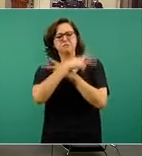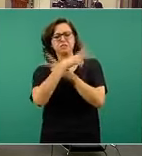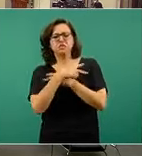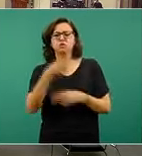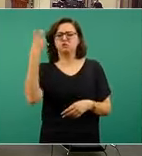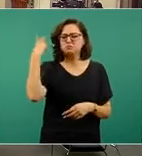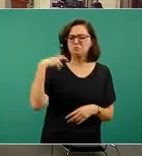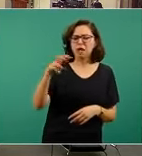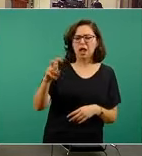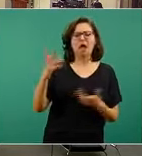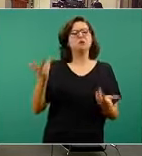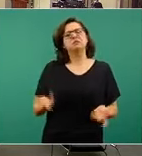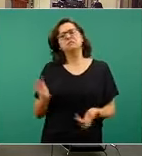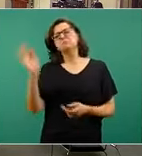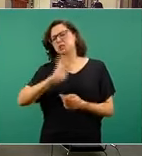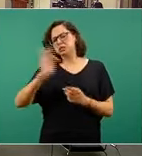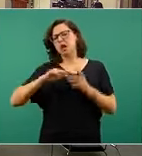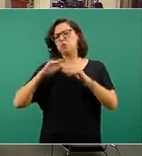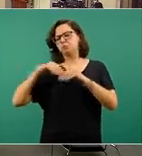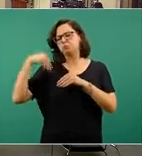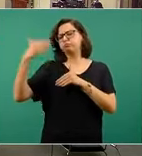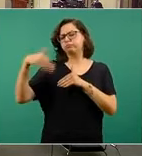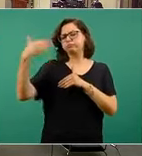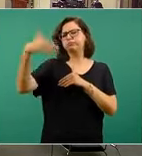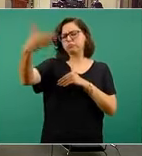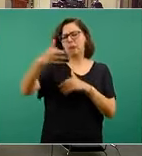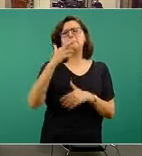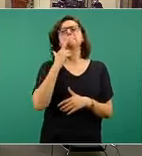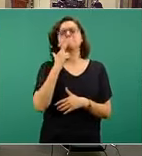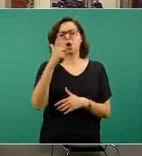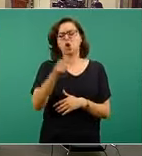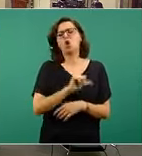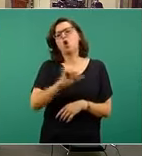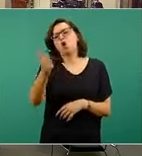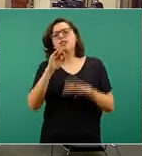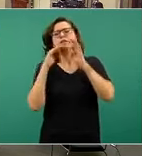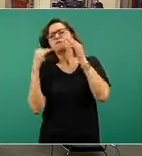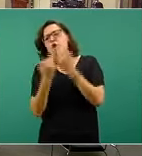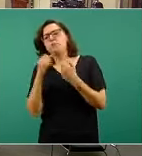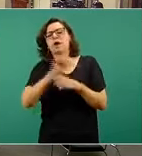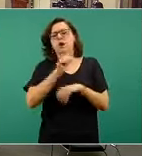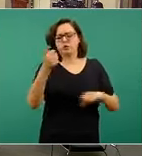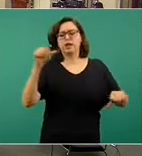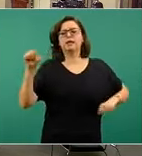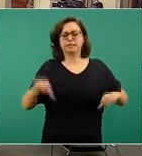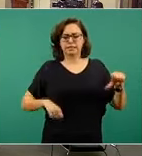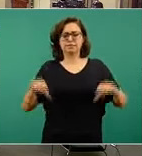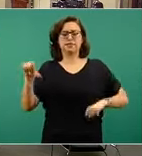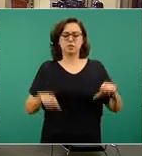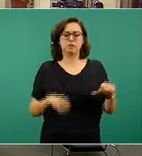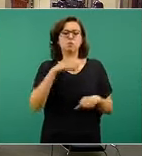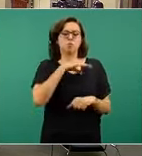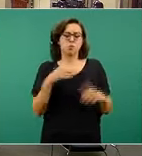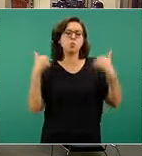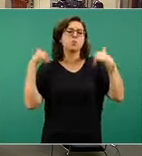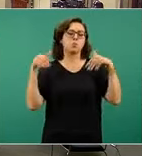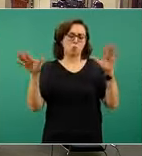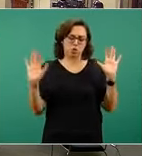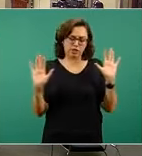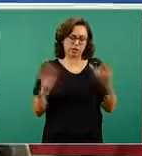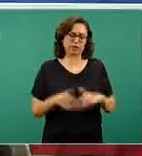futuros meses en los cuales haya las condiciones más adecuadas, algún otro tipo de actividad que pudiera realizarse de